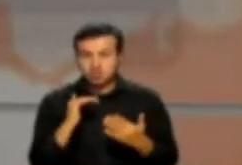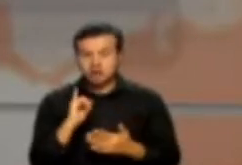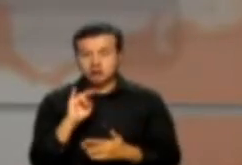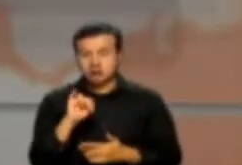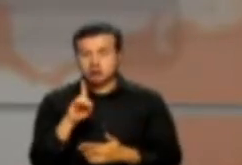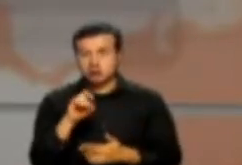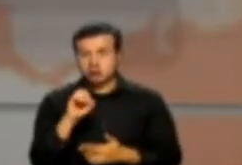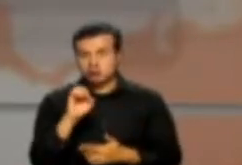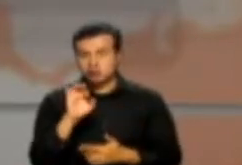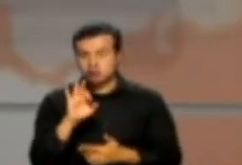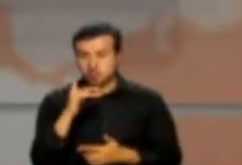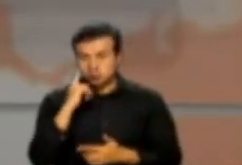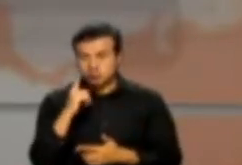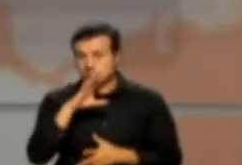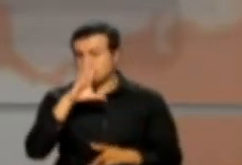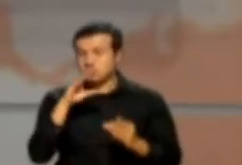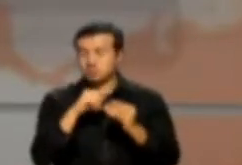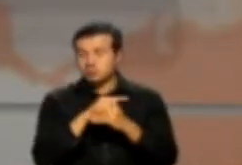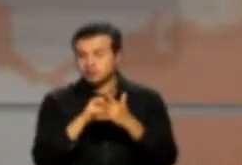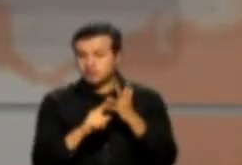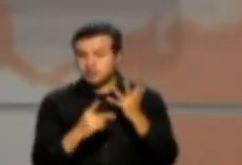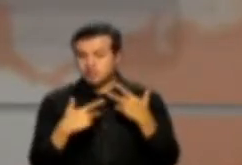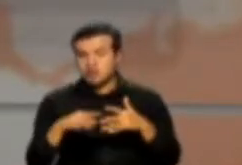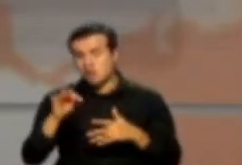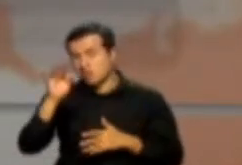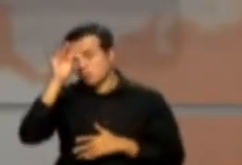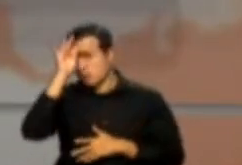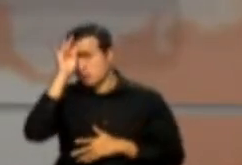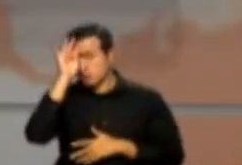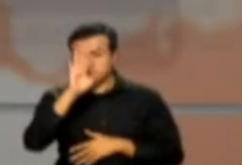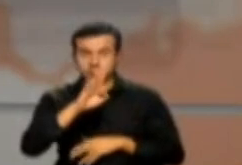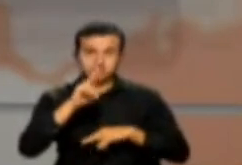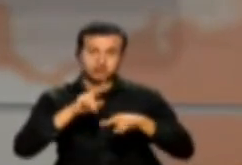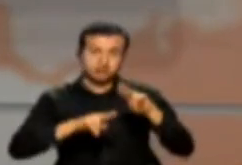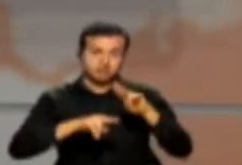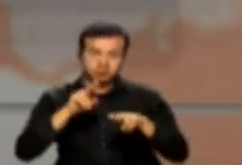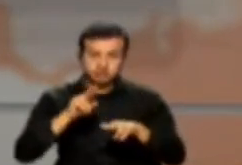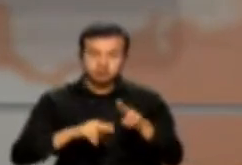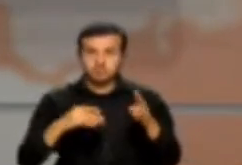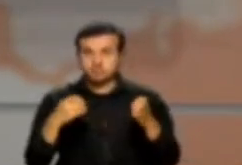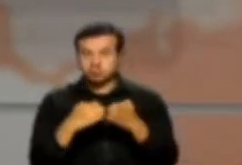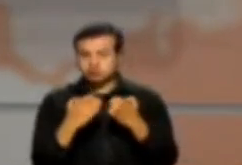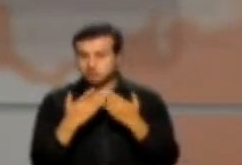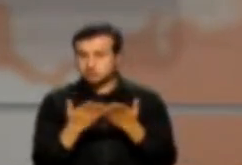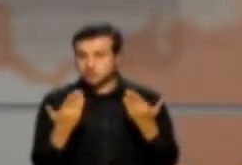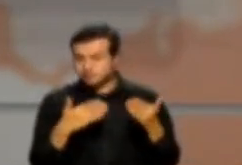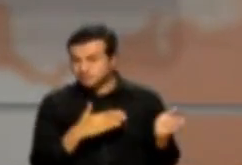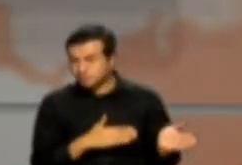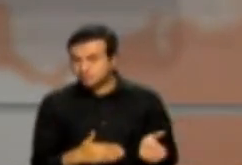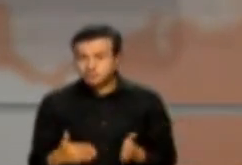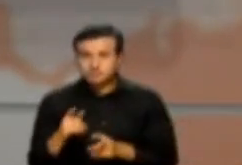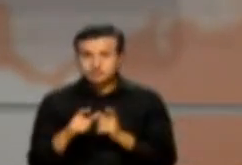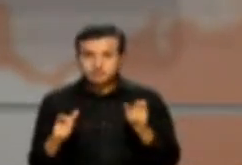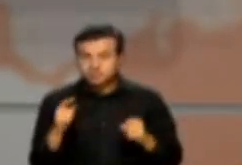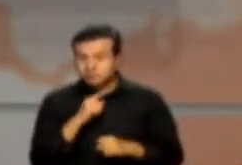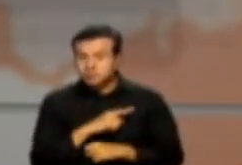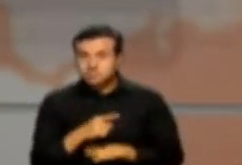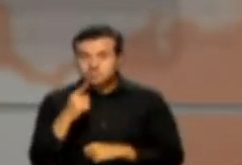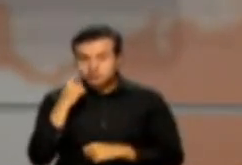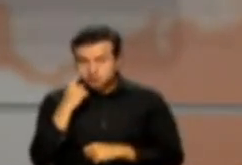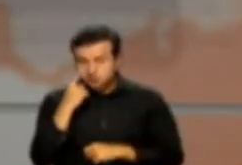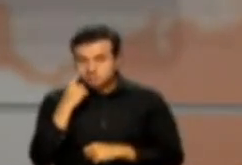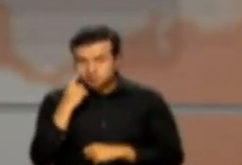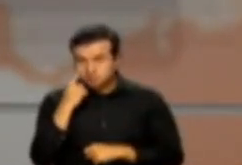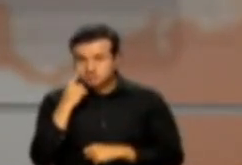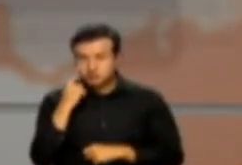necesita ver toda la capacidad instalada del hospital su infraestructura su equipamiento pero también el personal idóneo para llevar